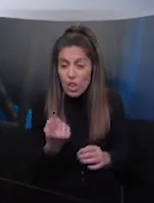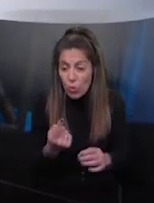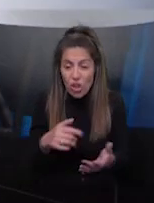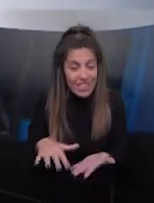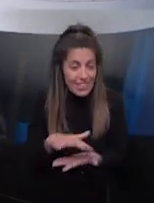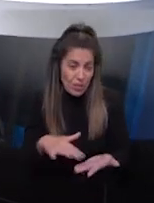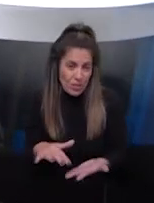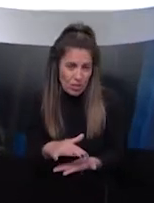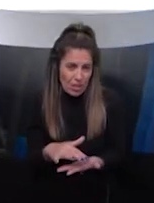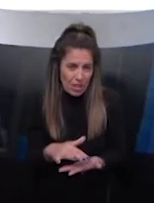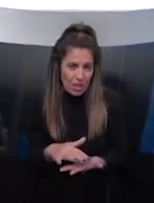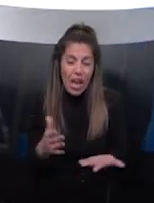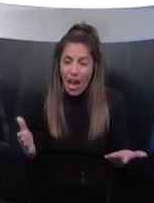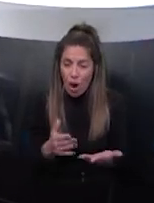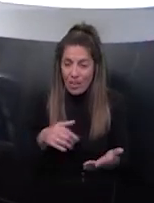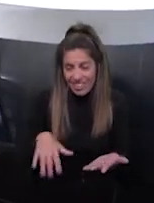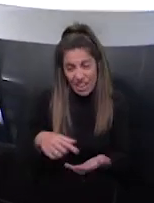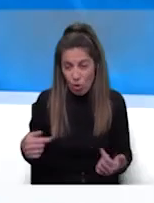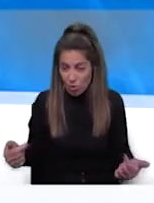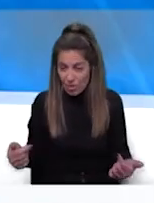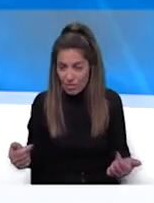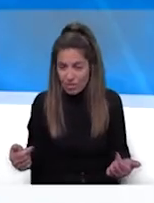esos casos. Y ahora están pasando estas cosas.